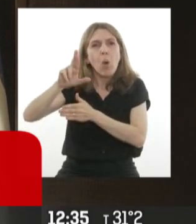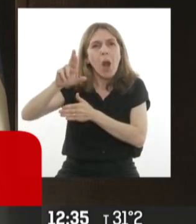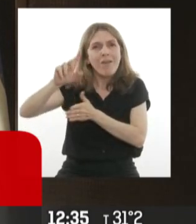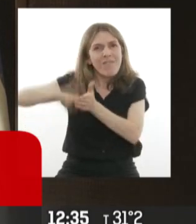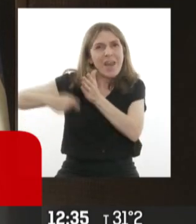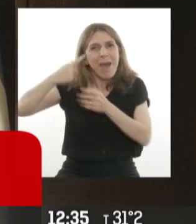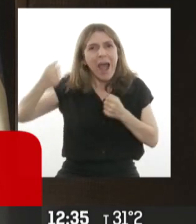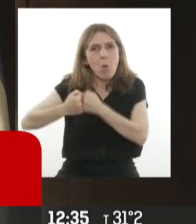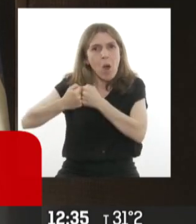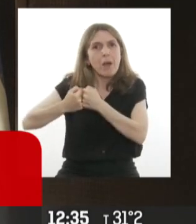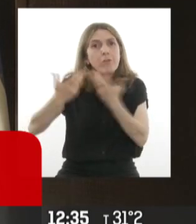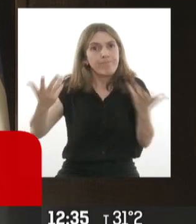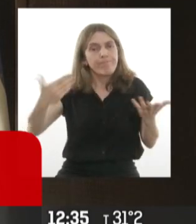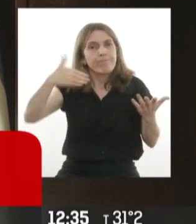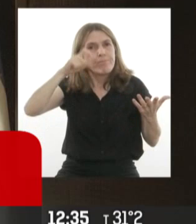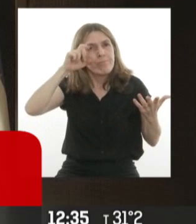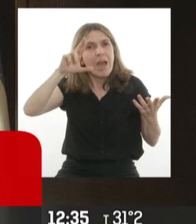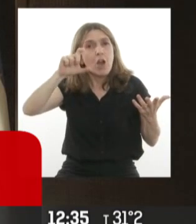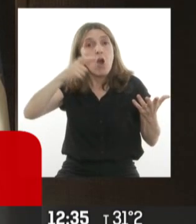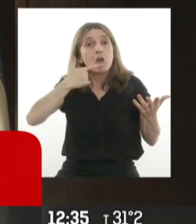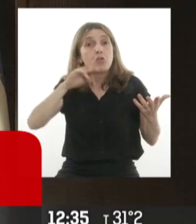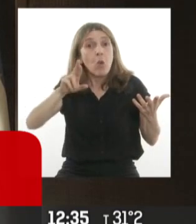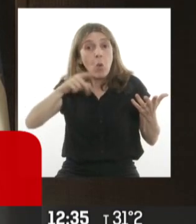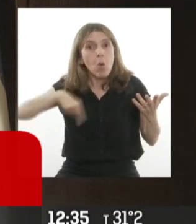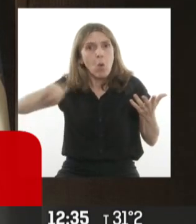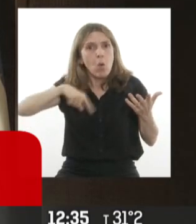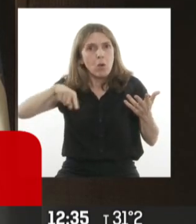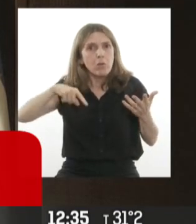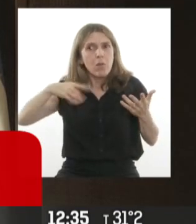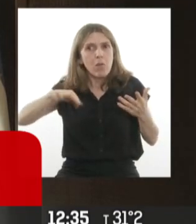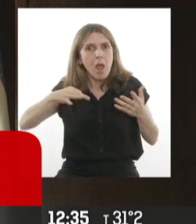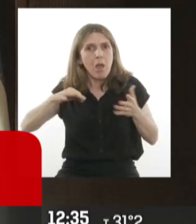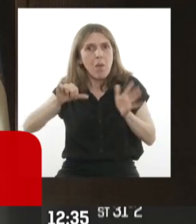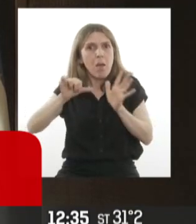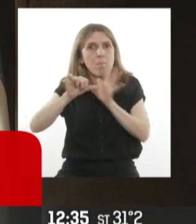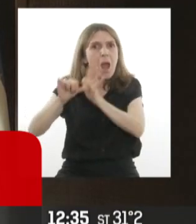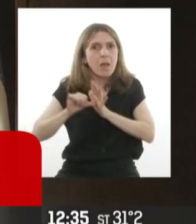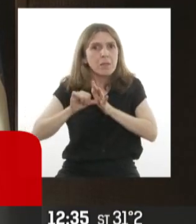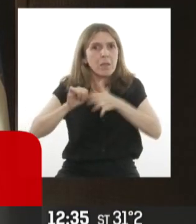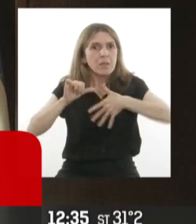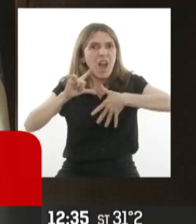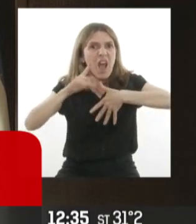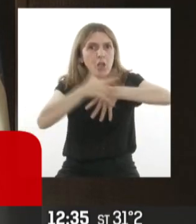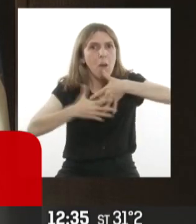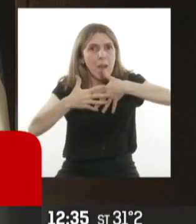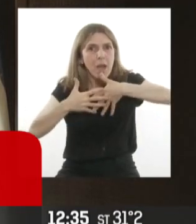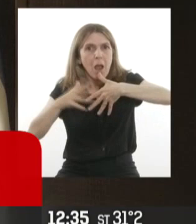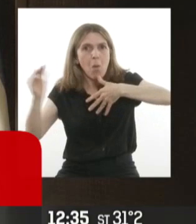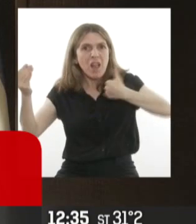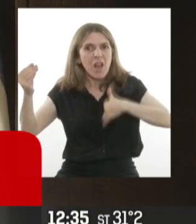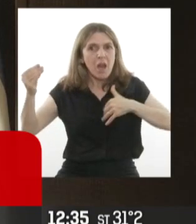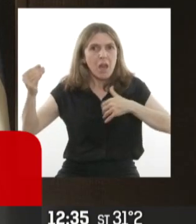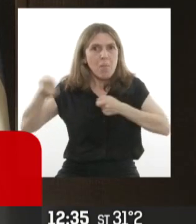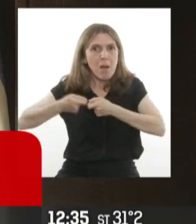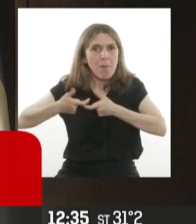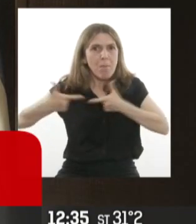Y el Mercosur tiene que de una vez por todas afianzarse y ampliarse. Y tenemos que hacer de América